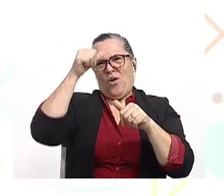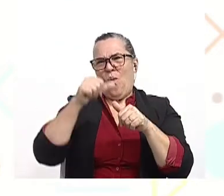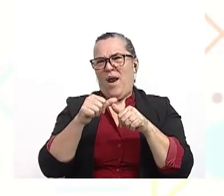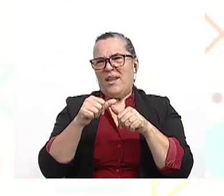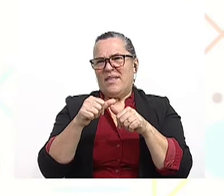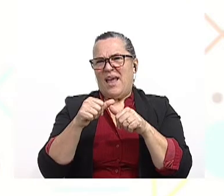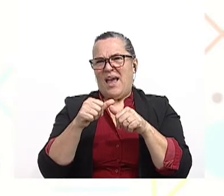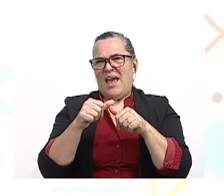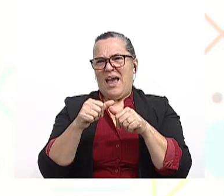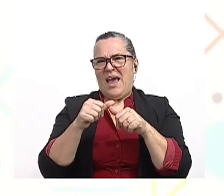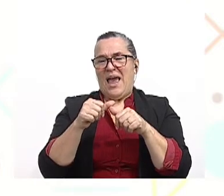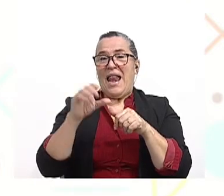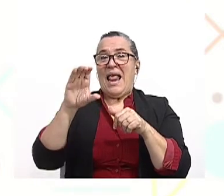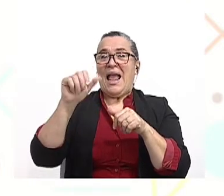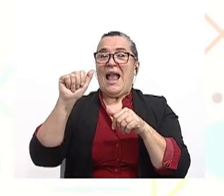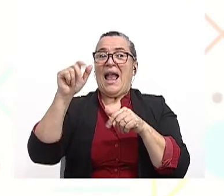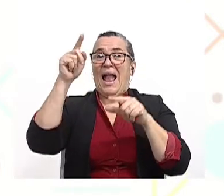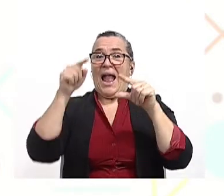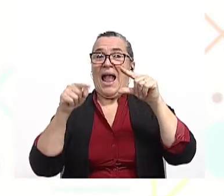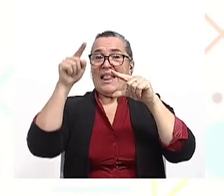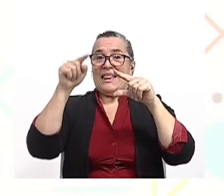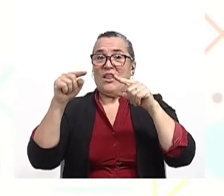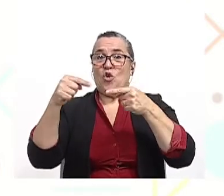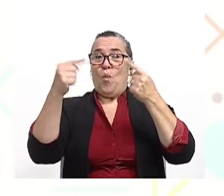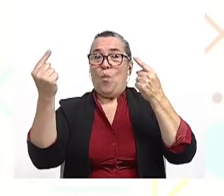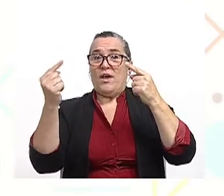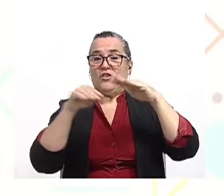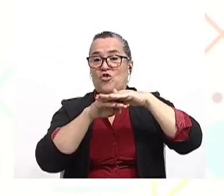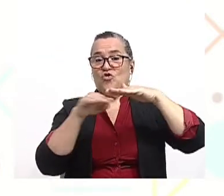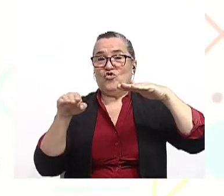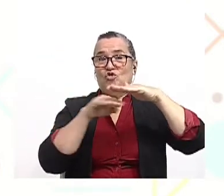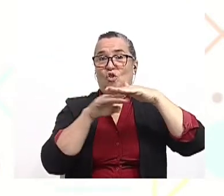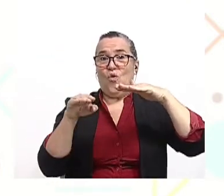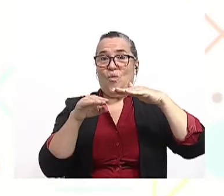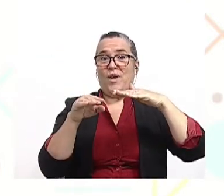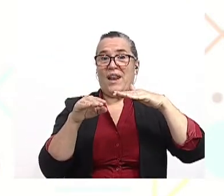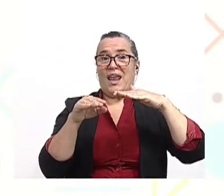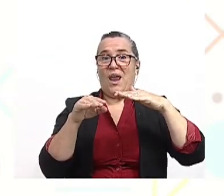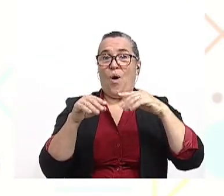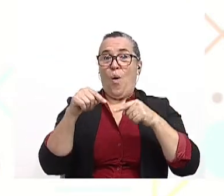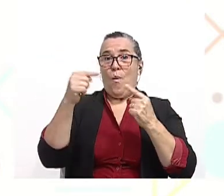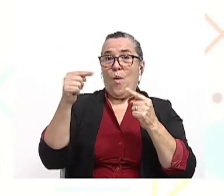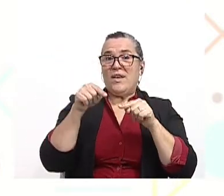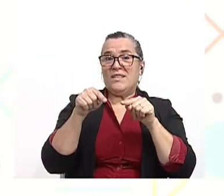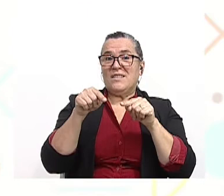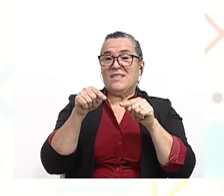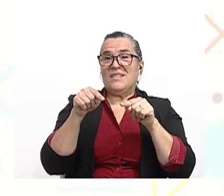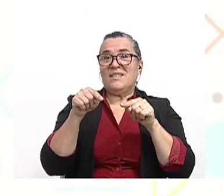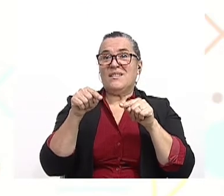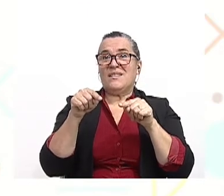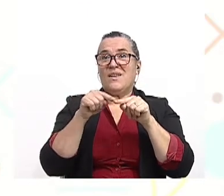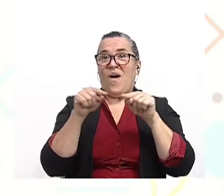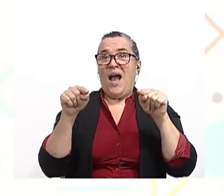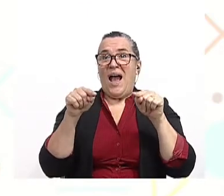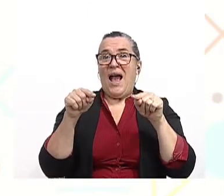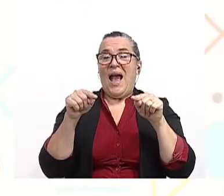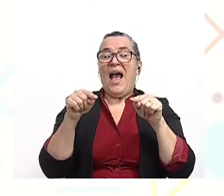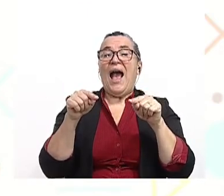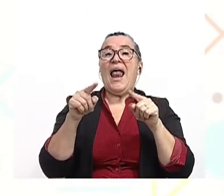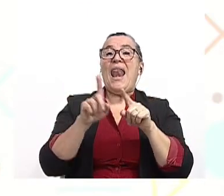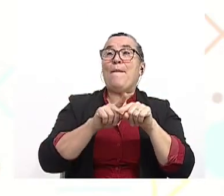el cateto opuesto sobre el cateto adyacente? Tangente. Entonces, la pendiente es la tangente del